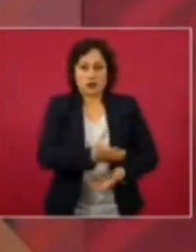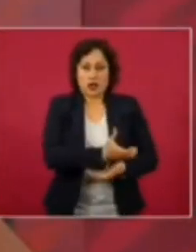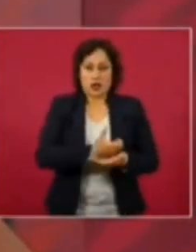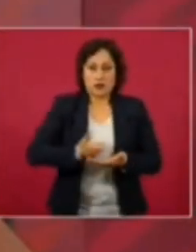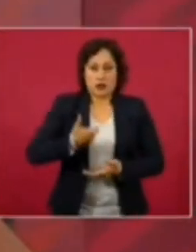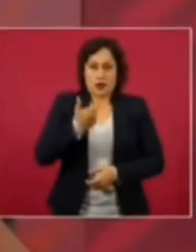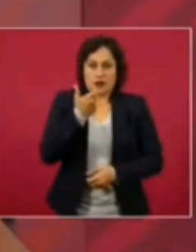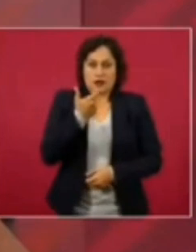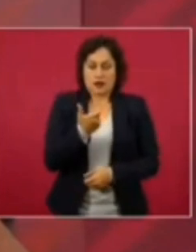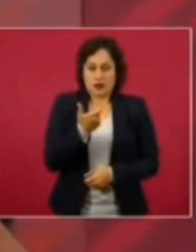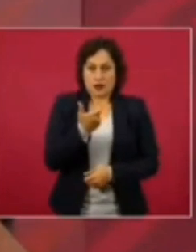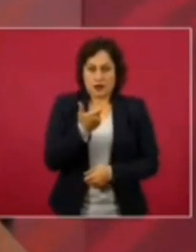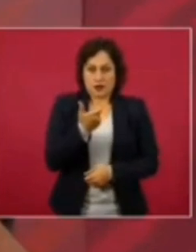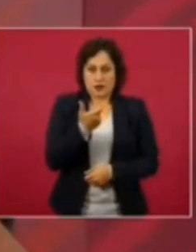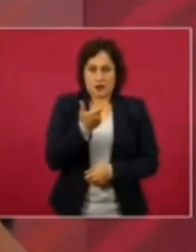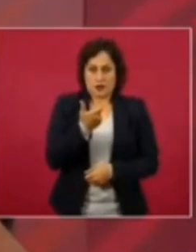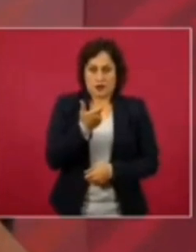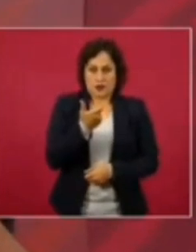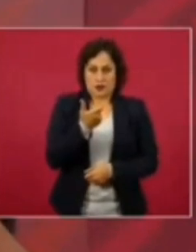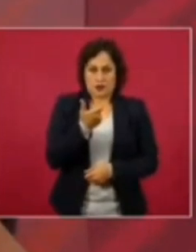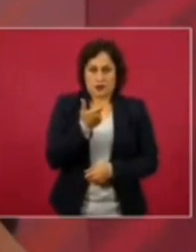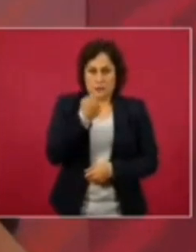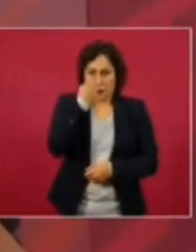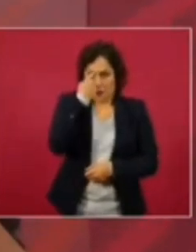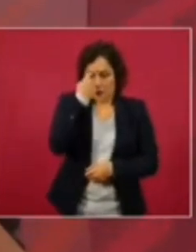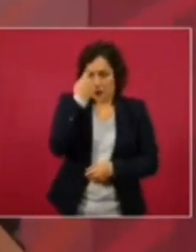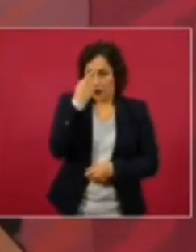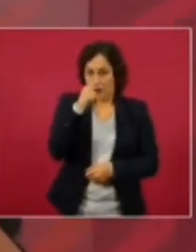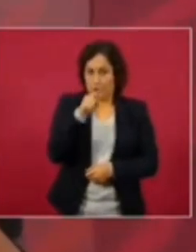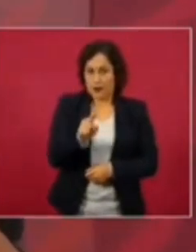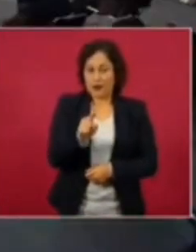para haces